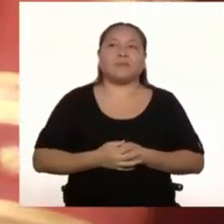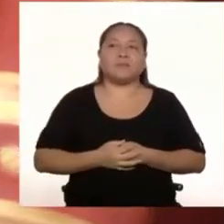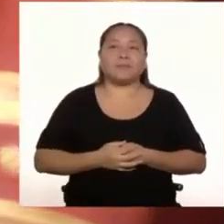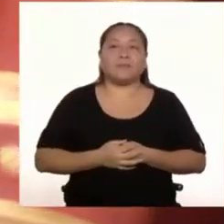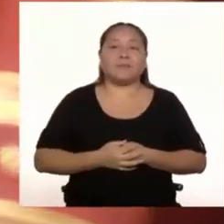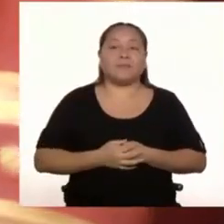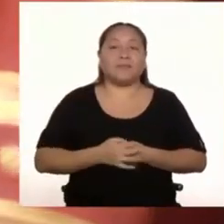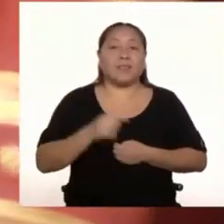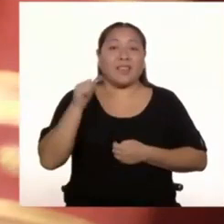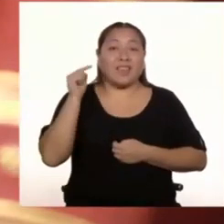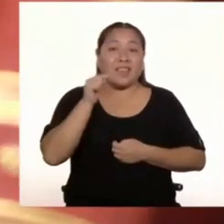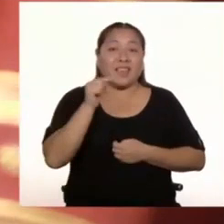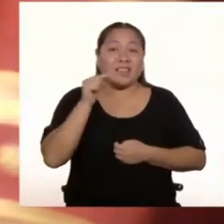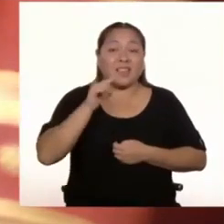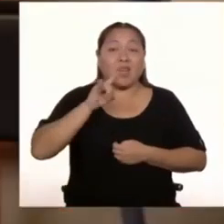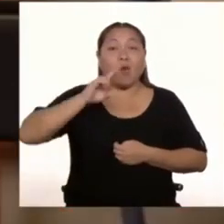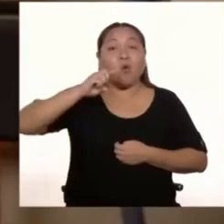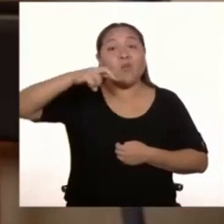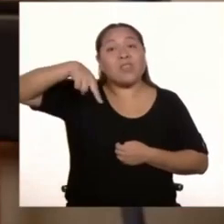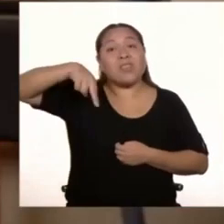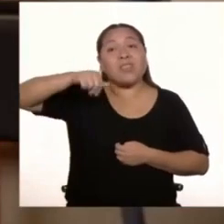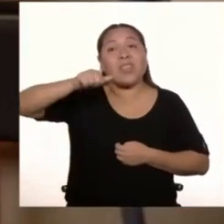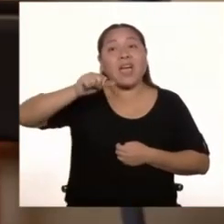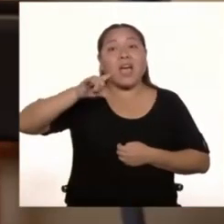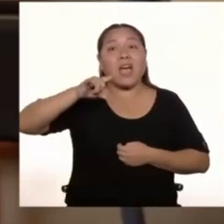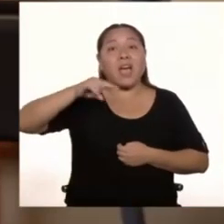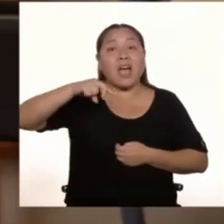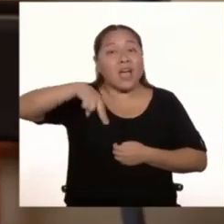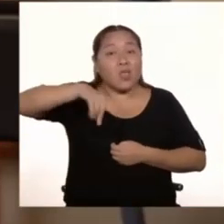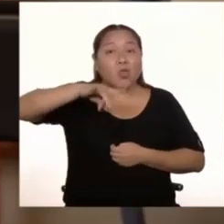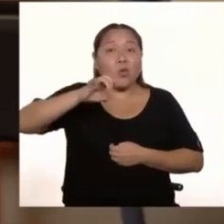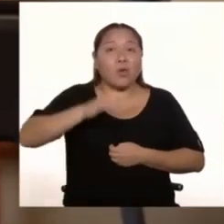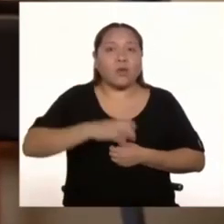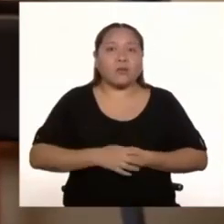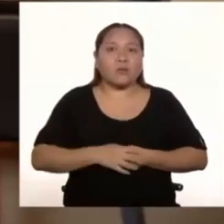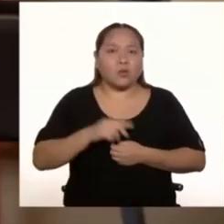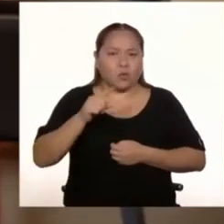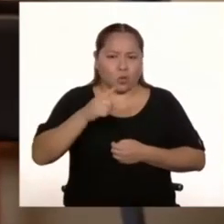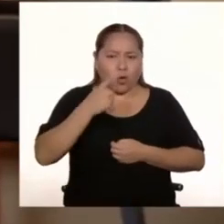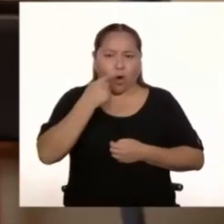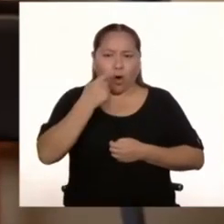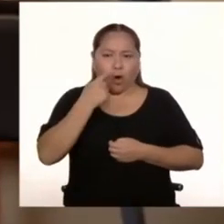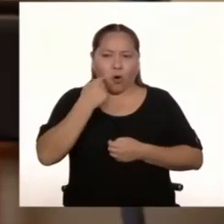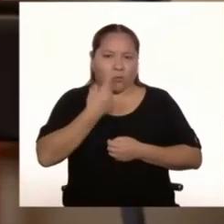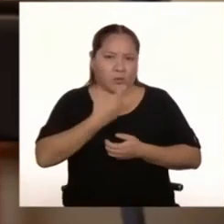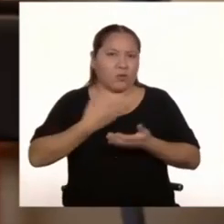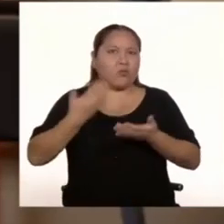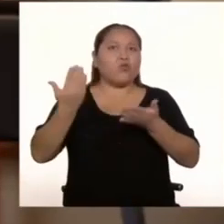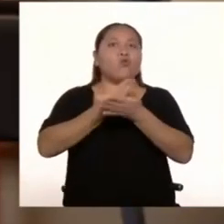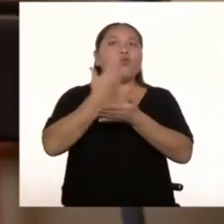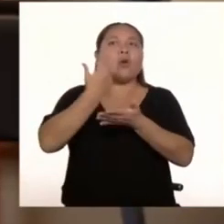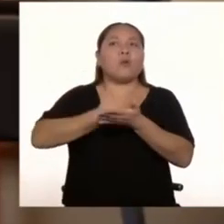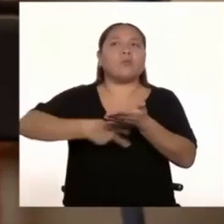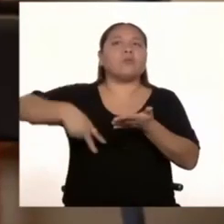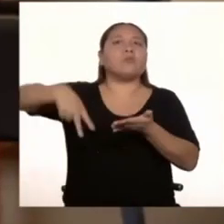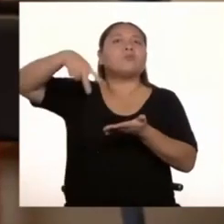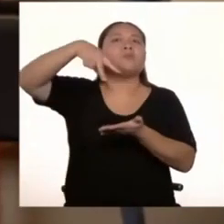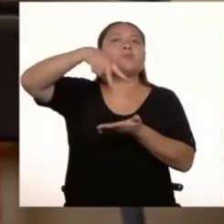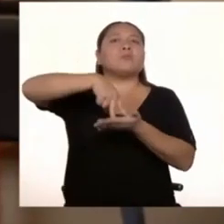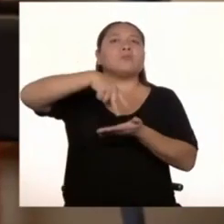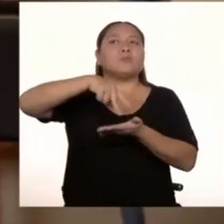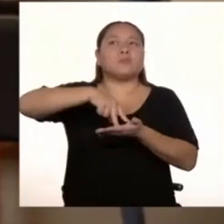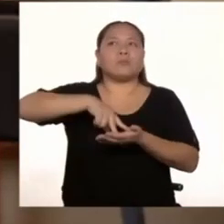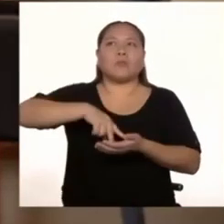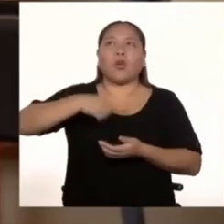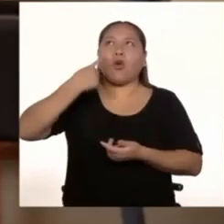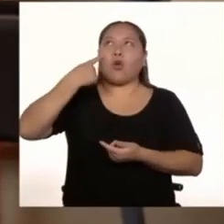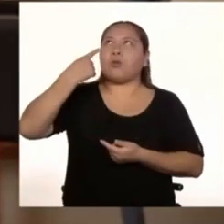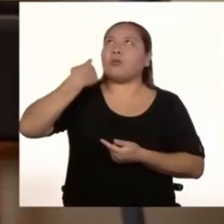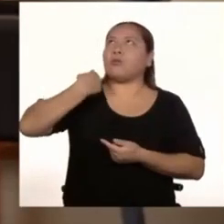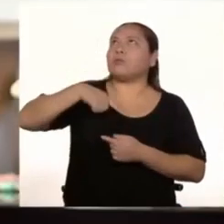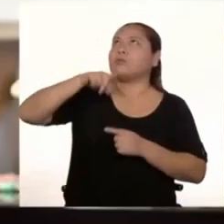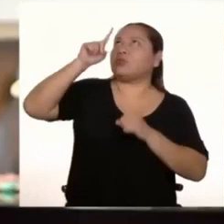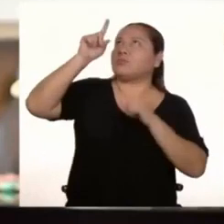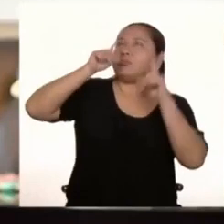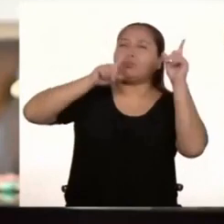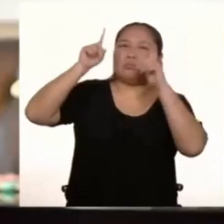En el caso de Unanue tenemos a un hombre del Renacimiento, o sea que es meteorólogo,